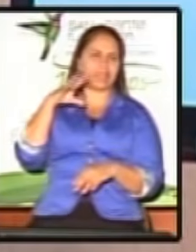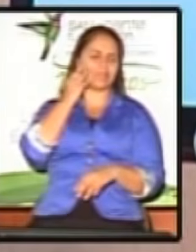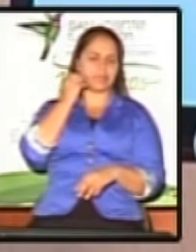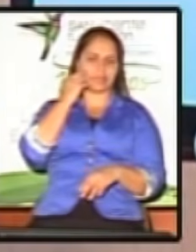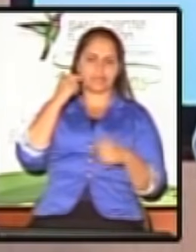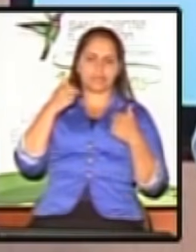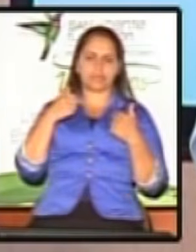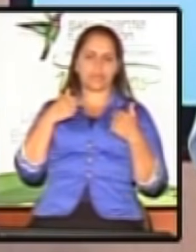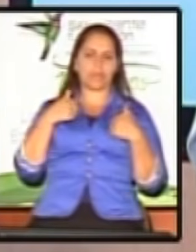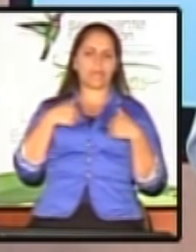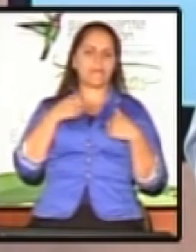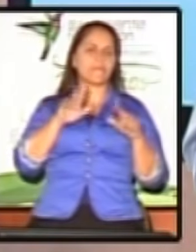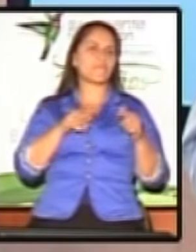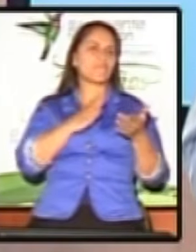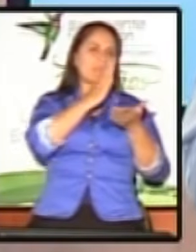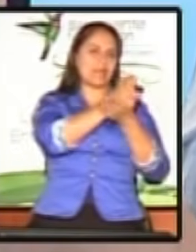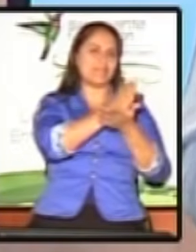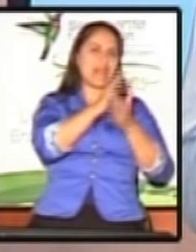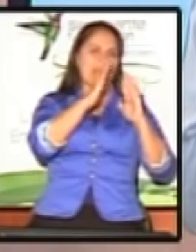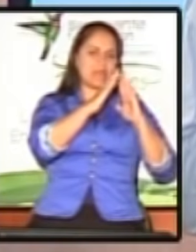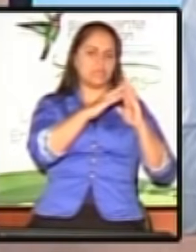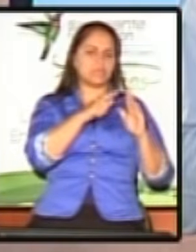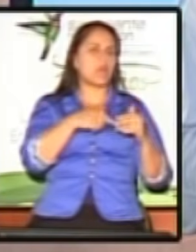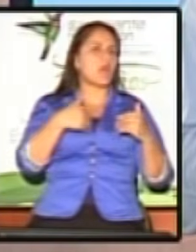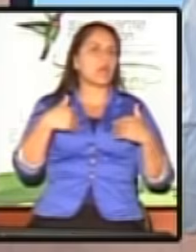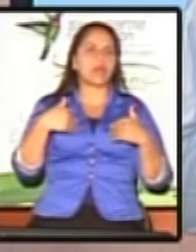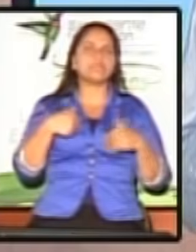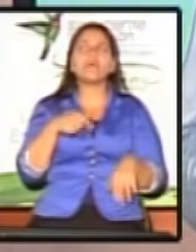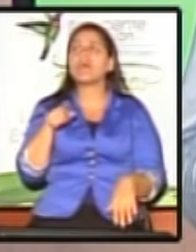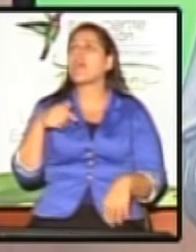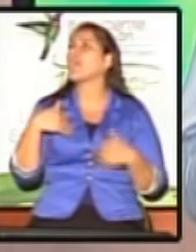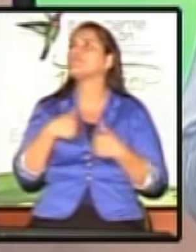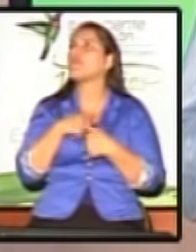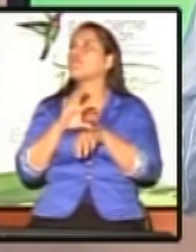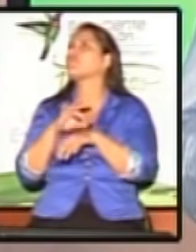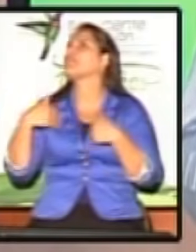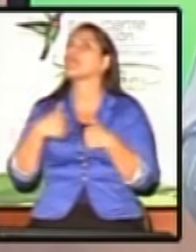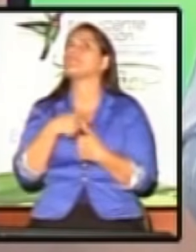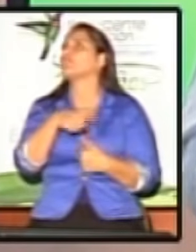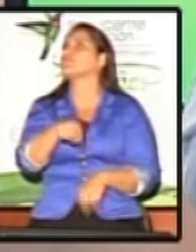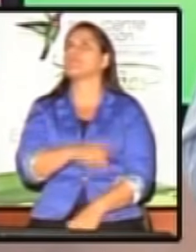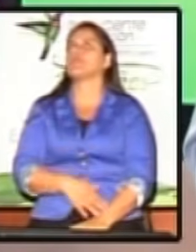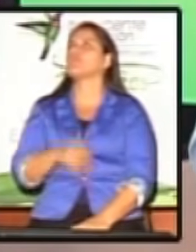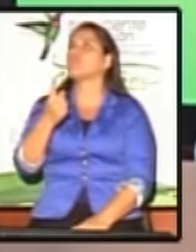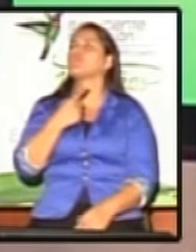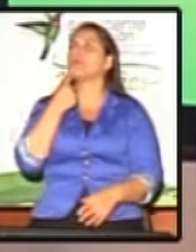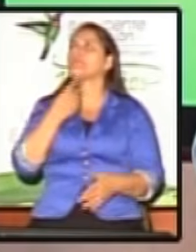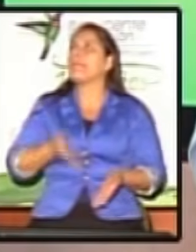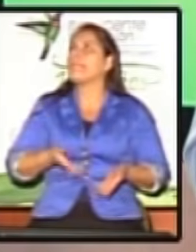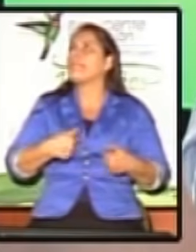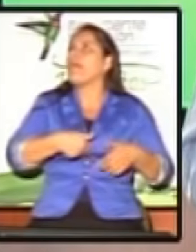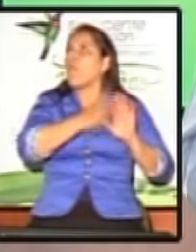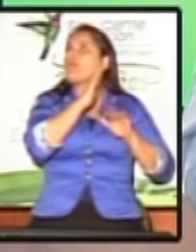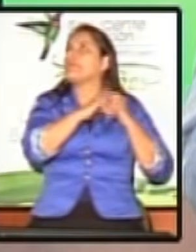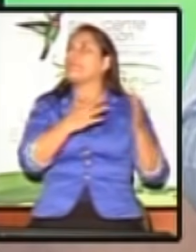cuando yo voy algunas veces a visitas domiciliarias, están cansados conmigo. ¿Yo por qué? Todo el que entra me dice